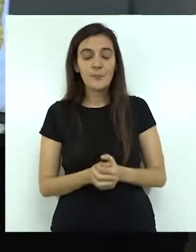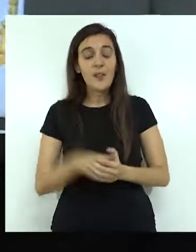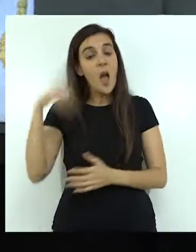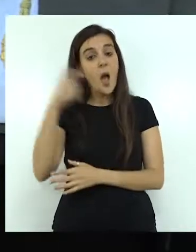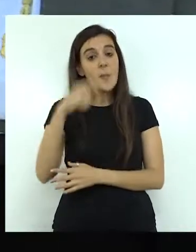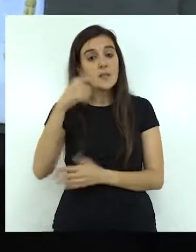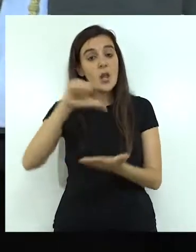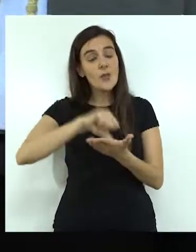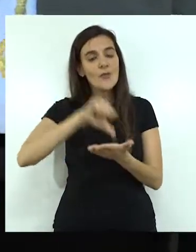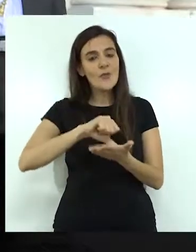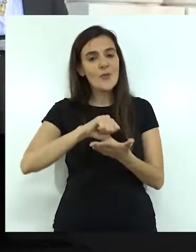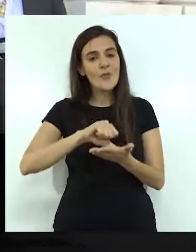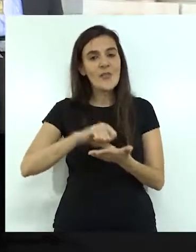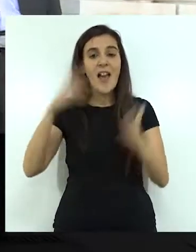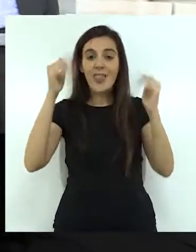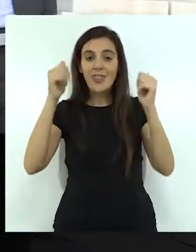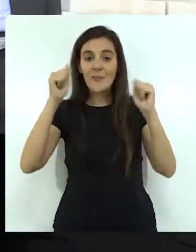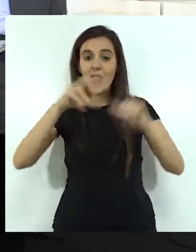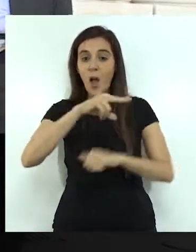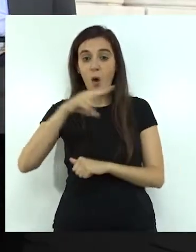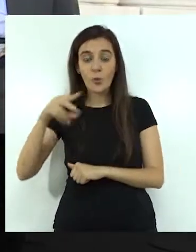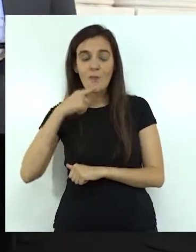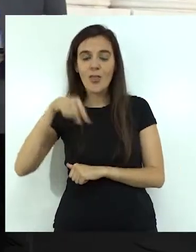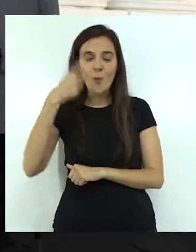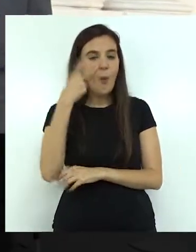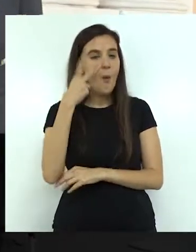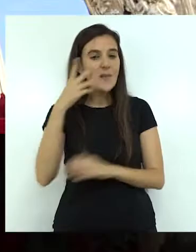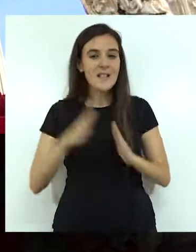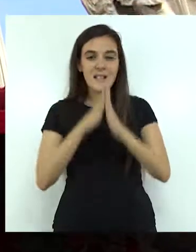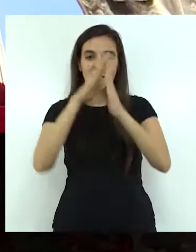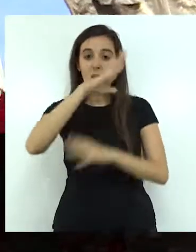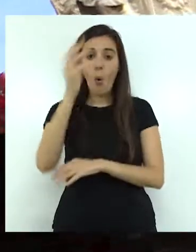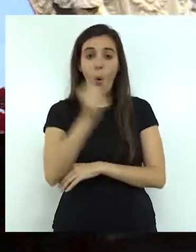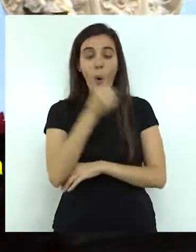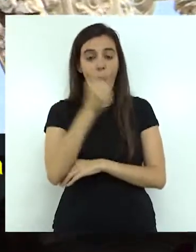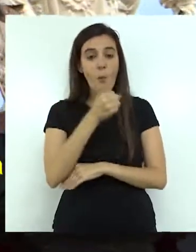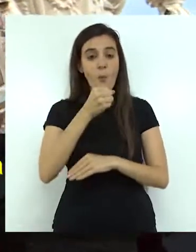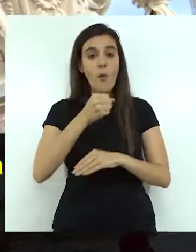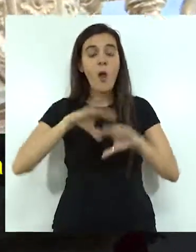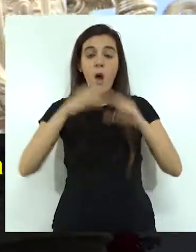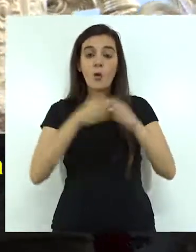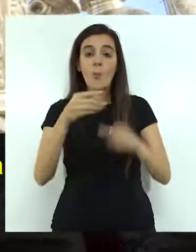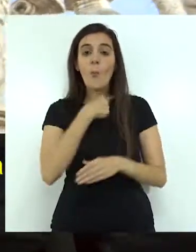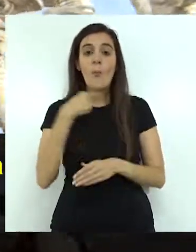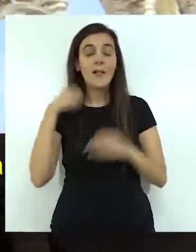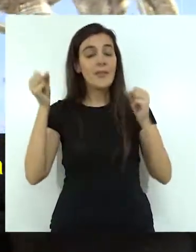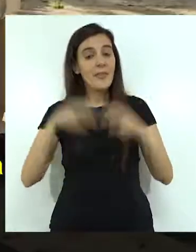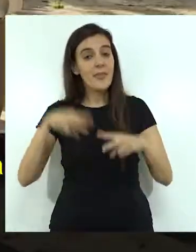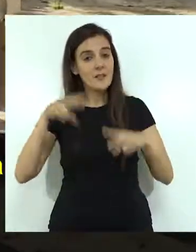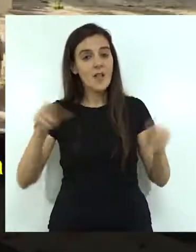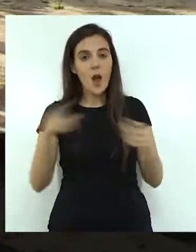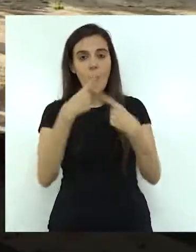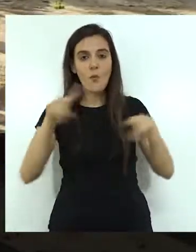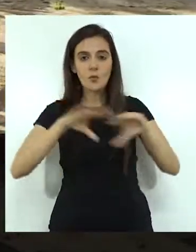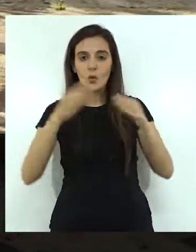acudido a despedir a la hermandad tras la visita al santuario de áfrica han entronizado al simpecado en la carreta ante la música de la banda de la comandancia